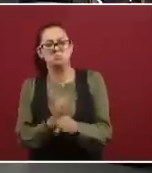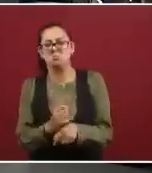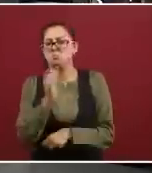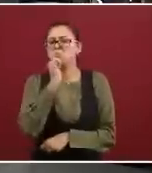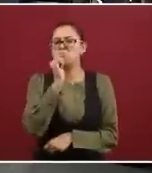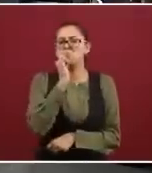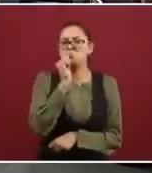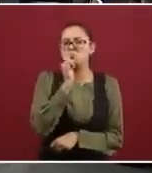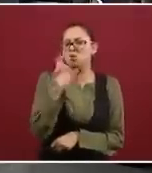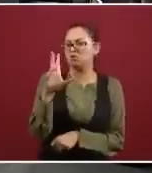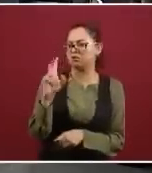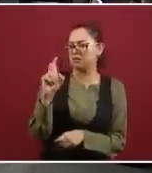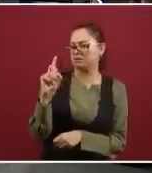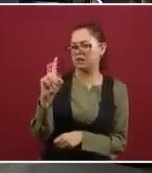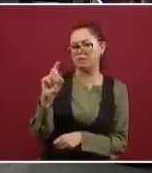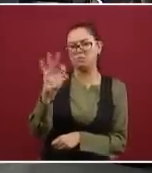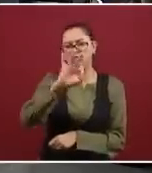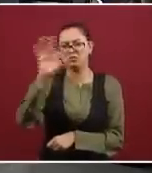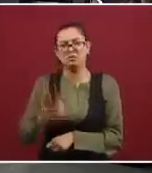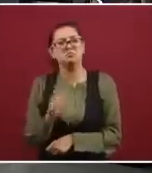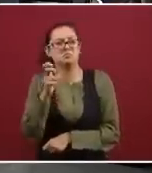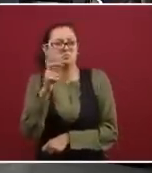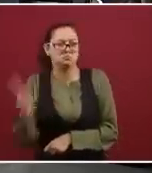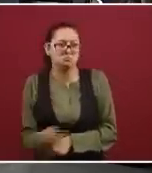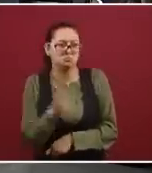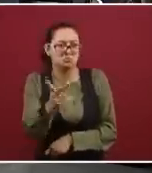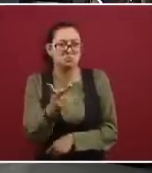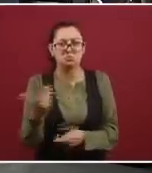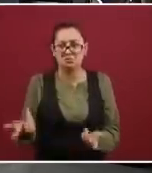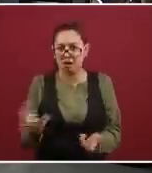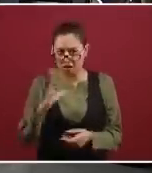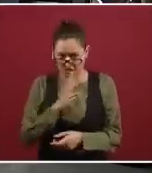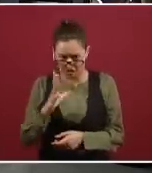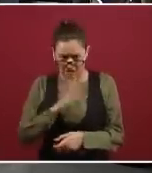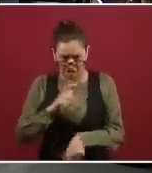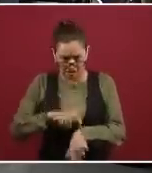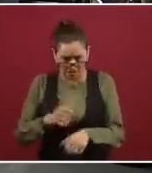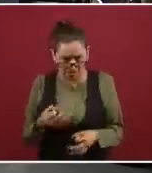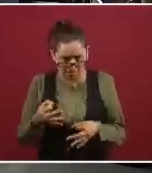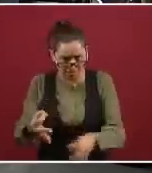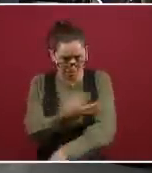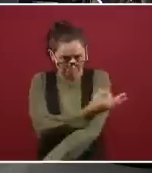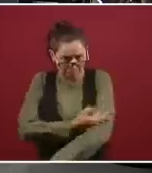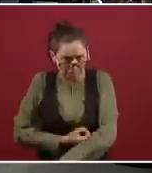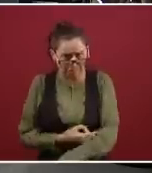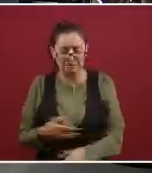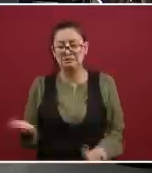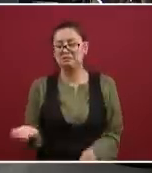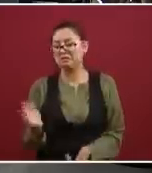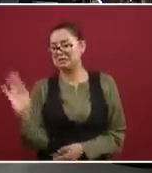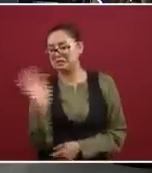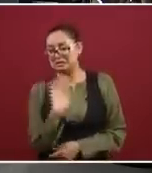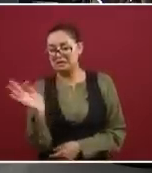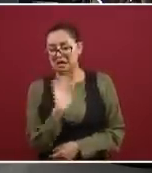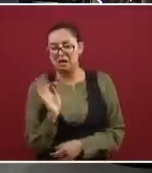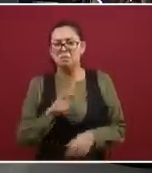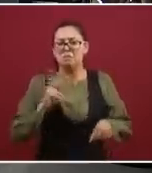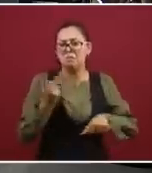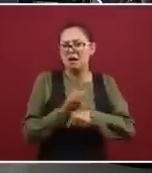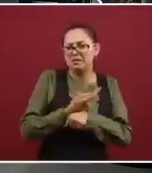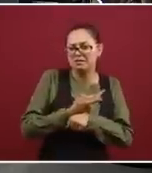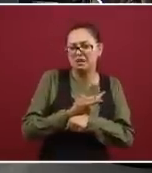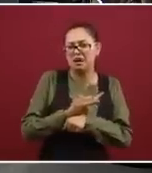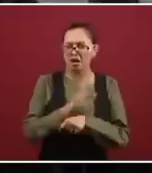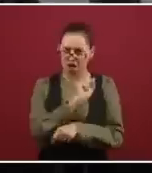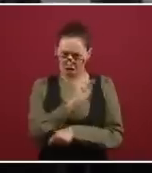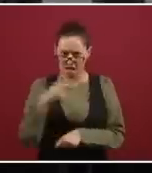un 30%. Por eso la pregunta, si hay un retraso y en caso de que hubiera tal, si ¿sí se estaría atendiendo con